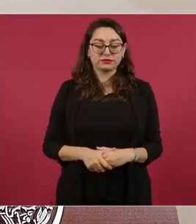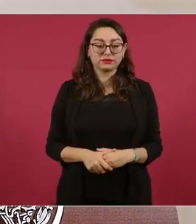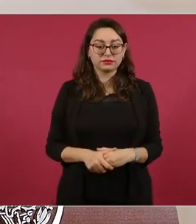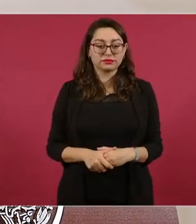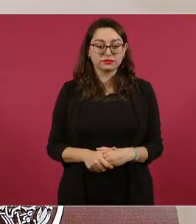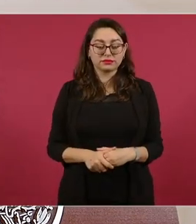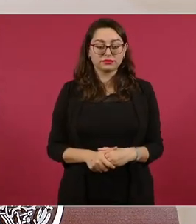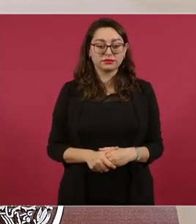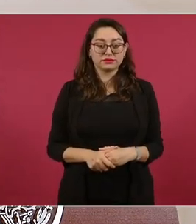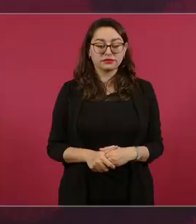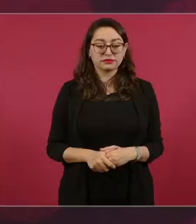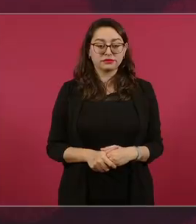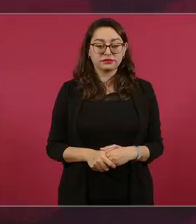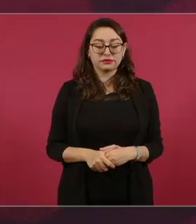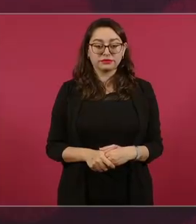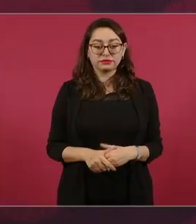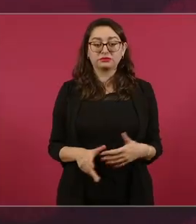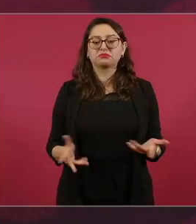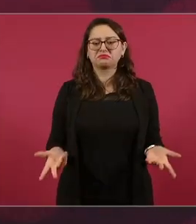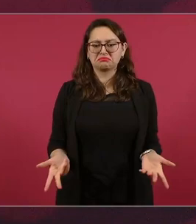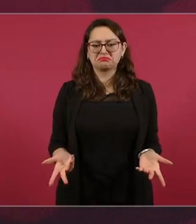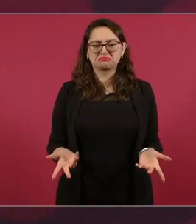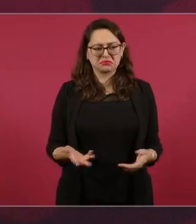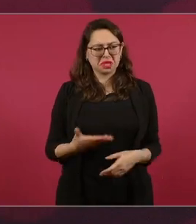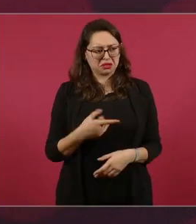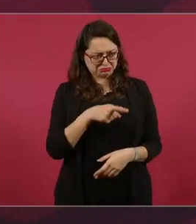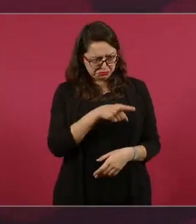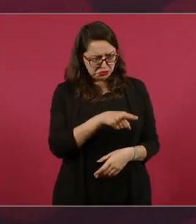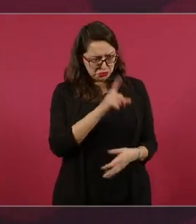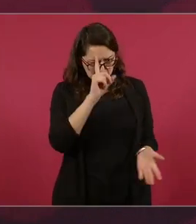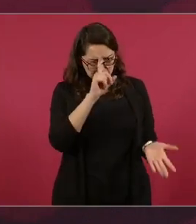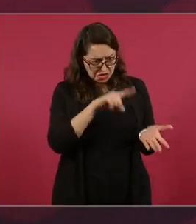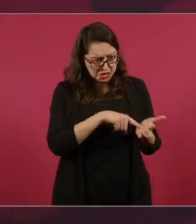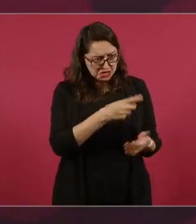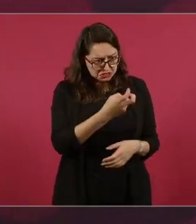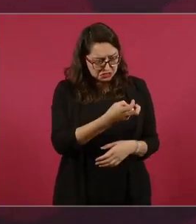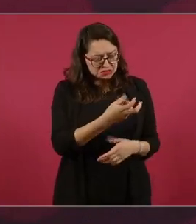Es nada más, estás bien, ahí la llevas.